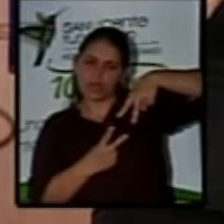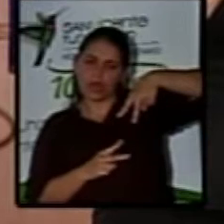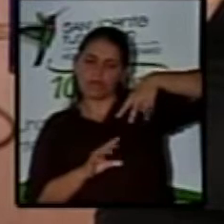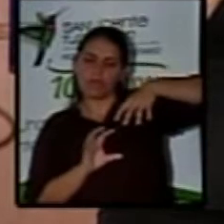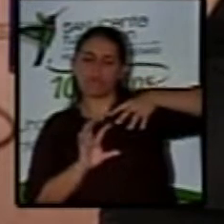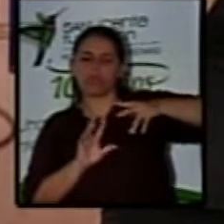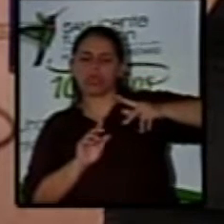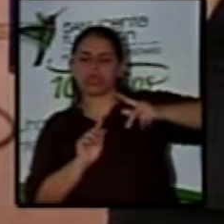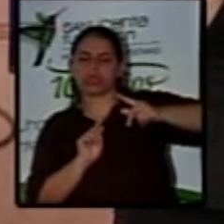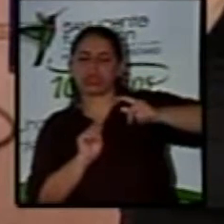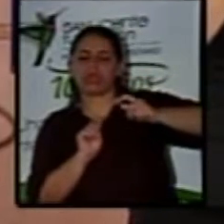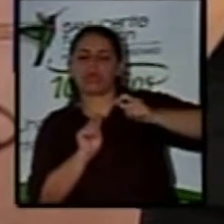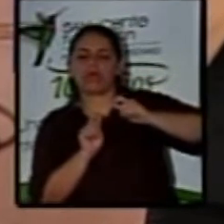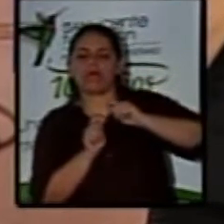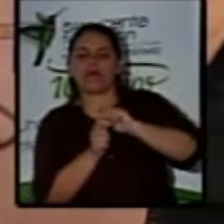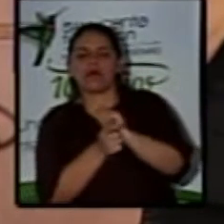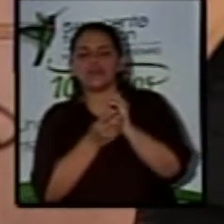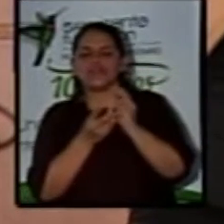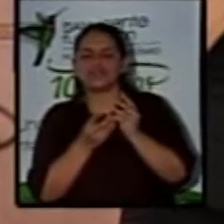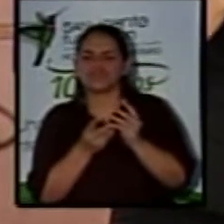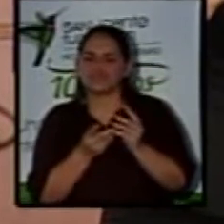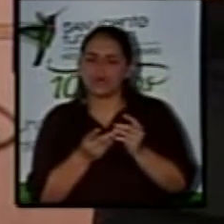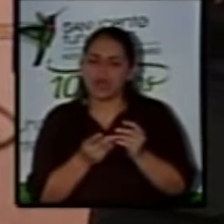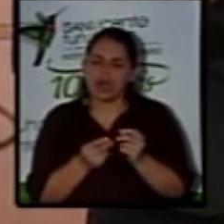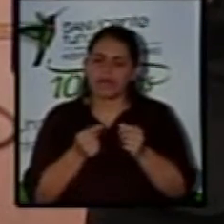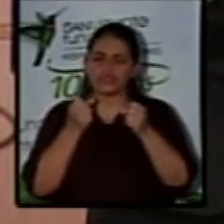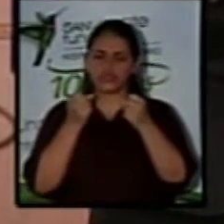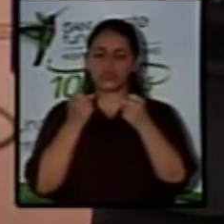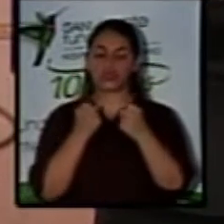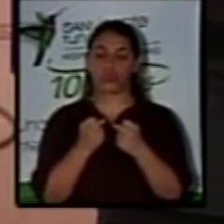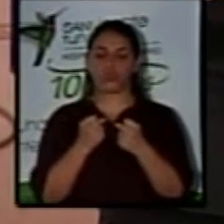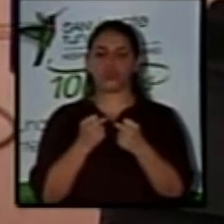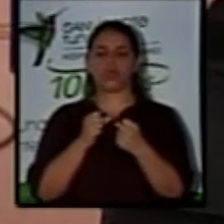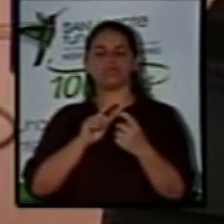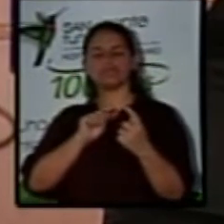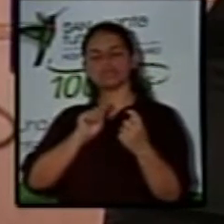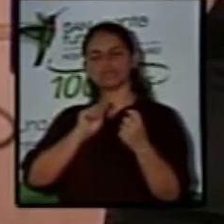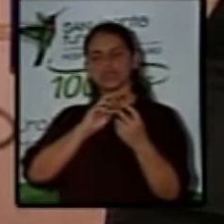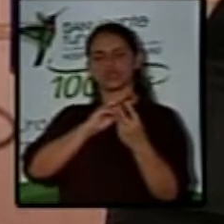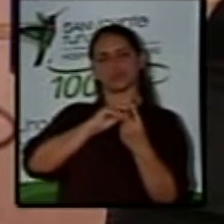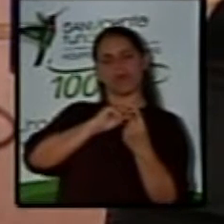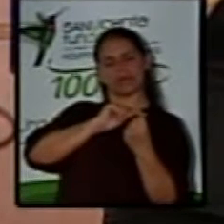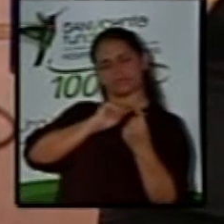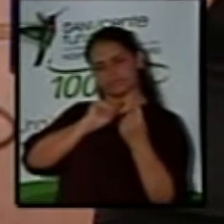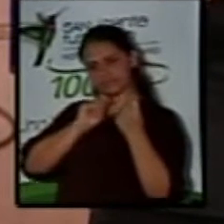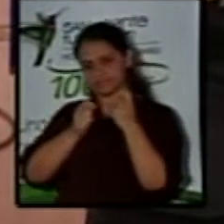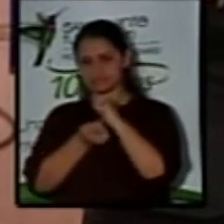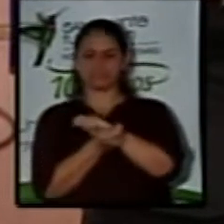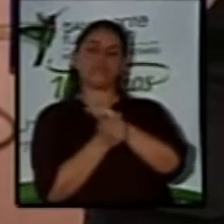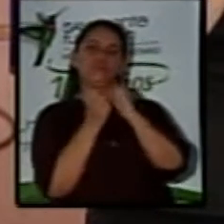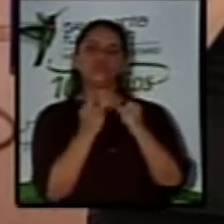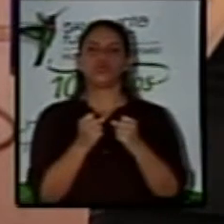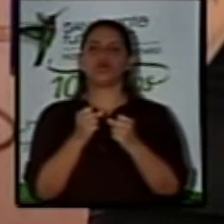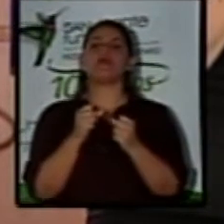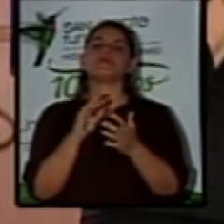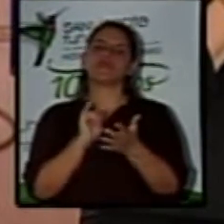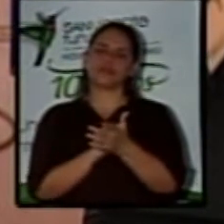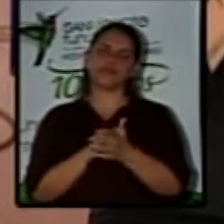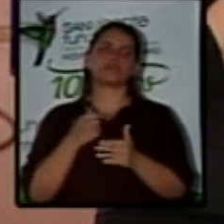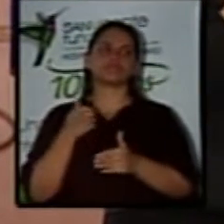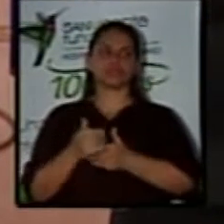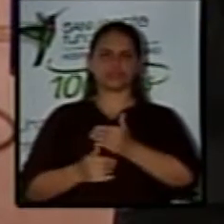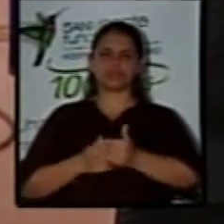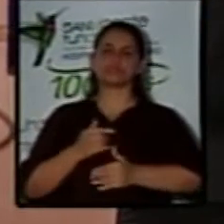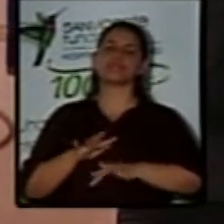de elastina y de colágeno por tejidos más rígidos, lo que permite que la pared venosa se vaya dilatando, entonces es más frecuente a medida